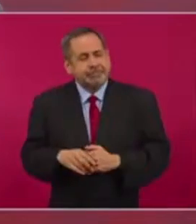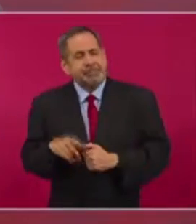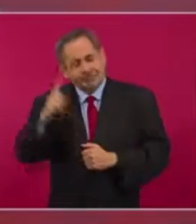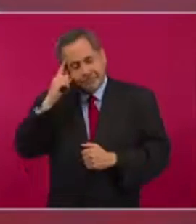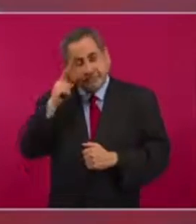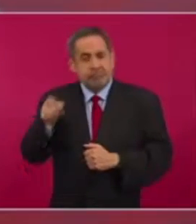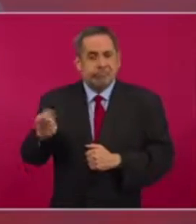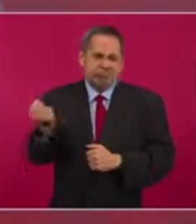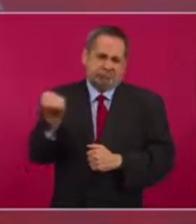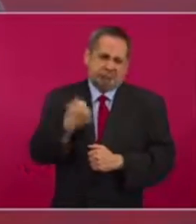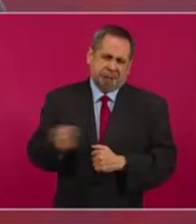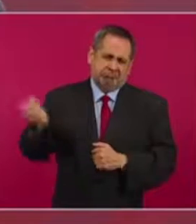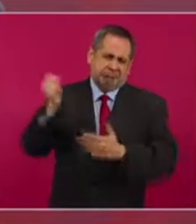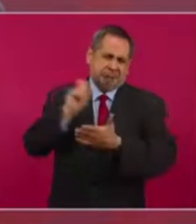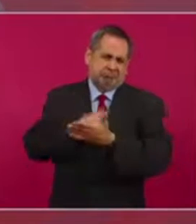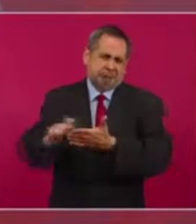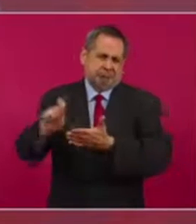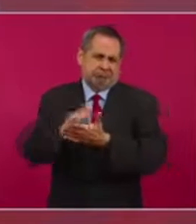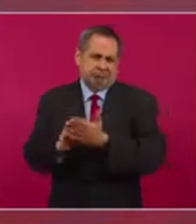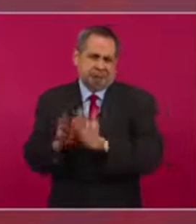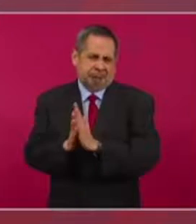un gran escritor,